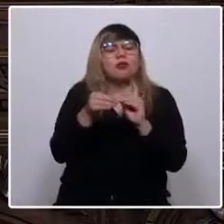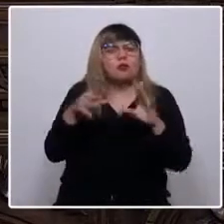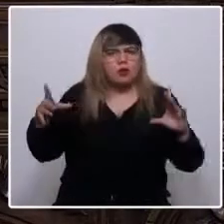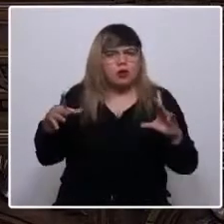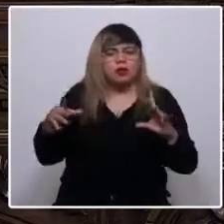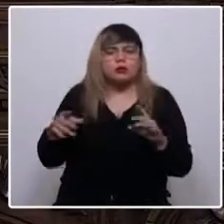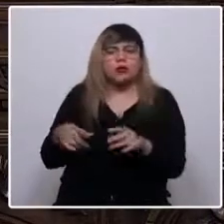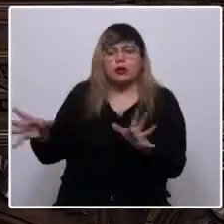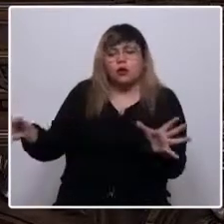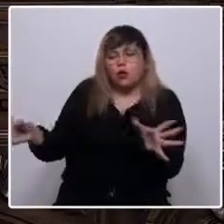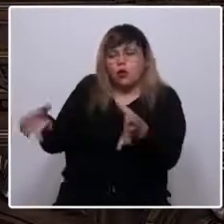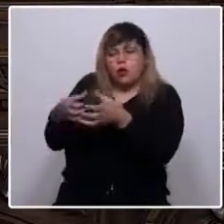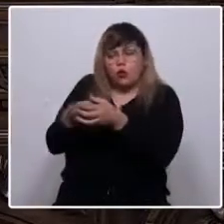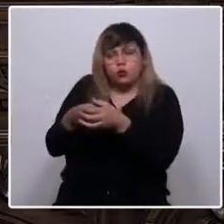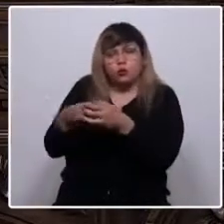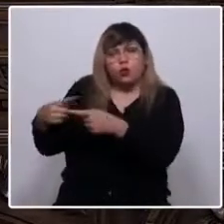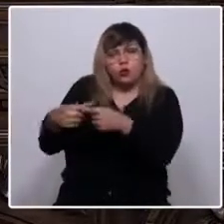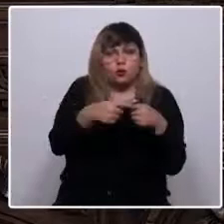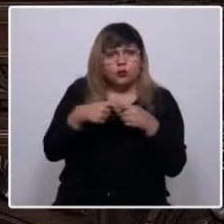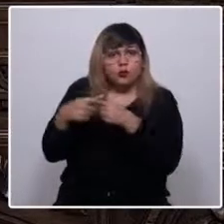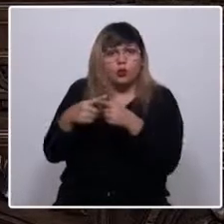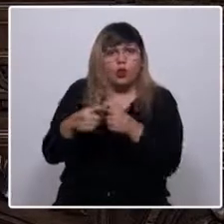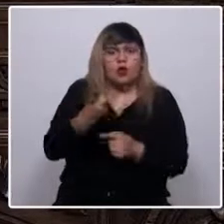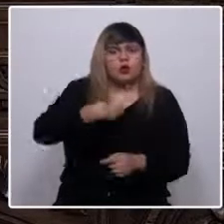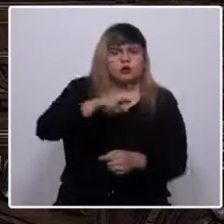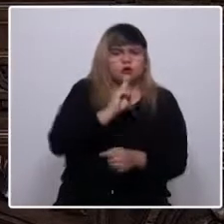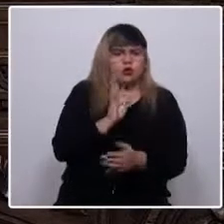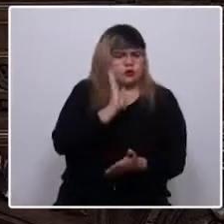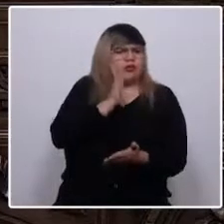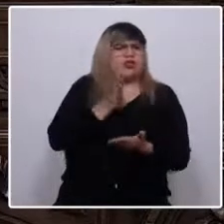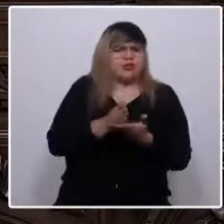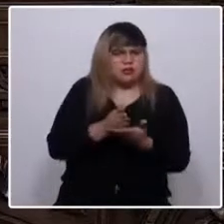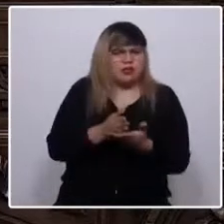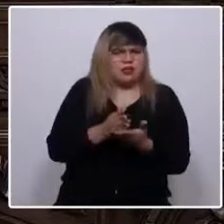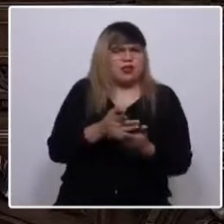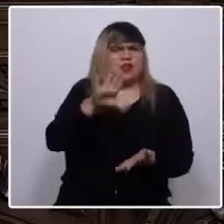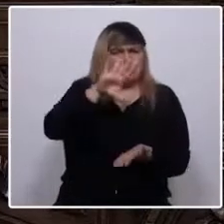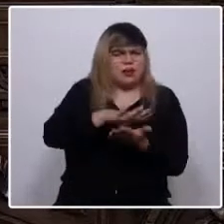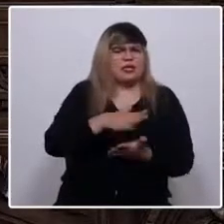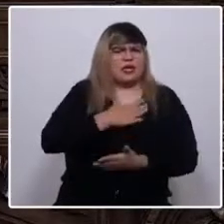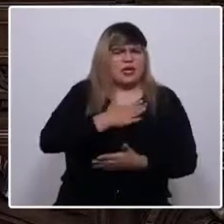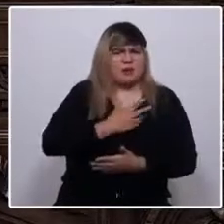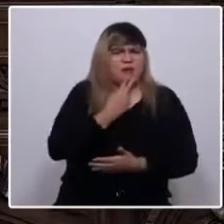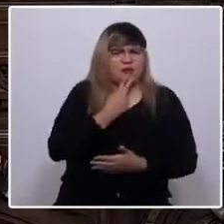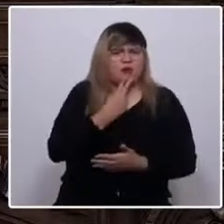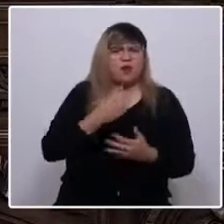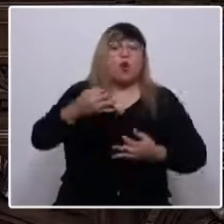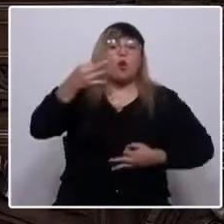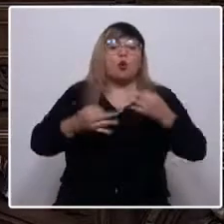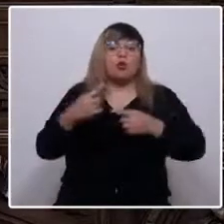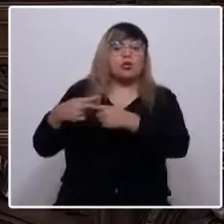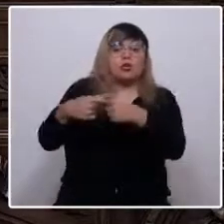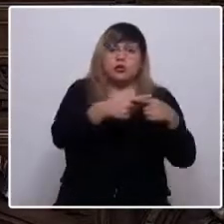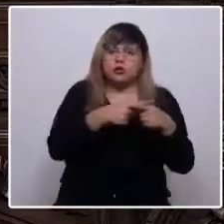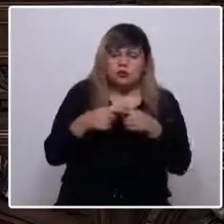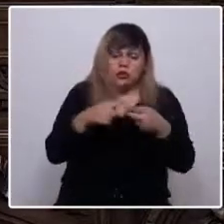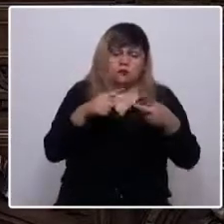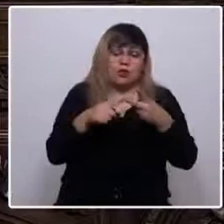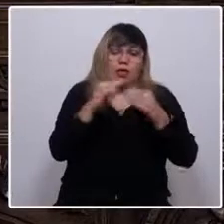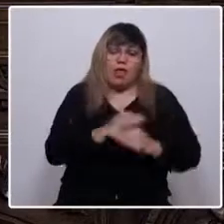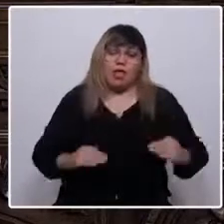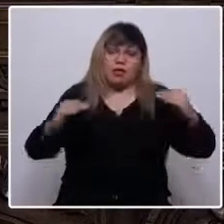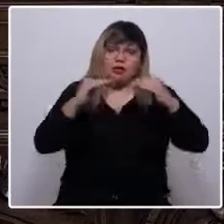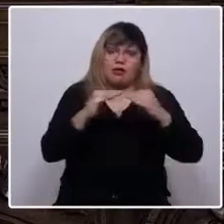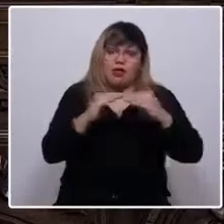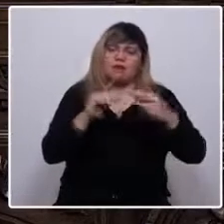conjunto como sociedad podamos decidir el país en el que queremos vivir un país con justicia social con equidad y